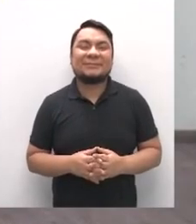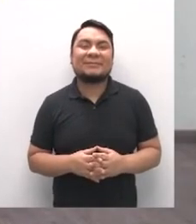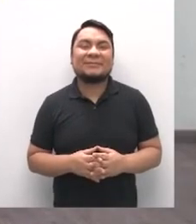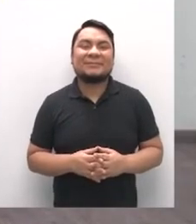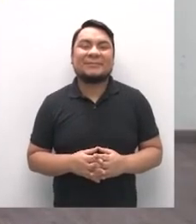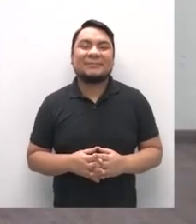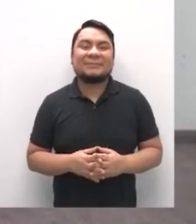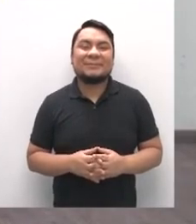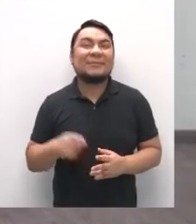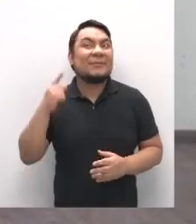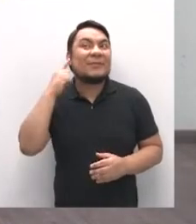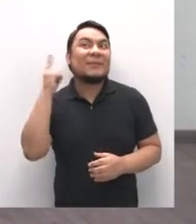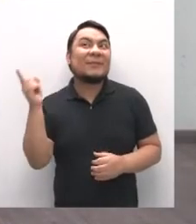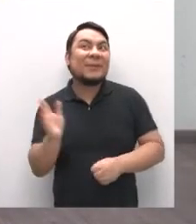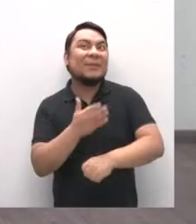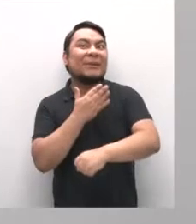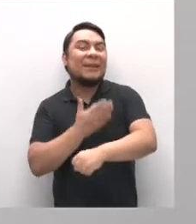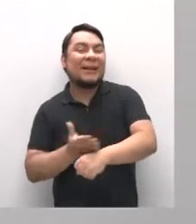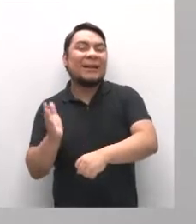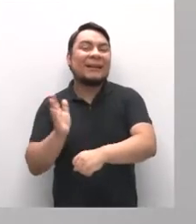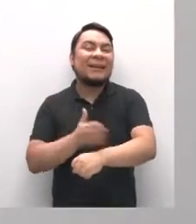Me gusta esa música.